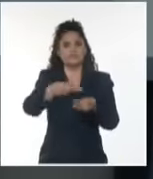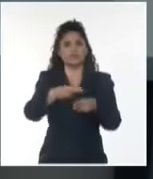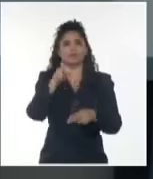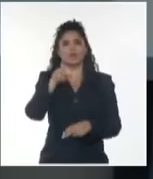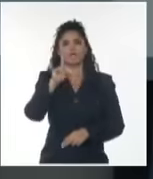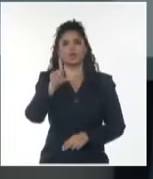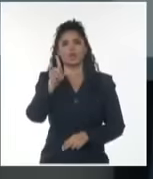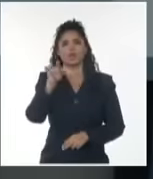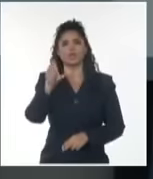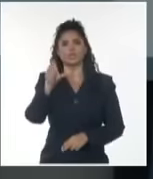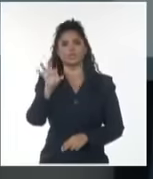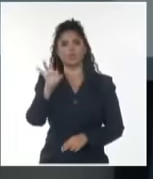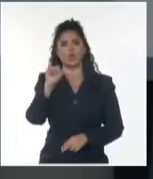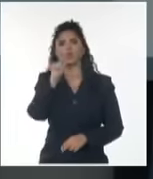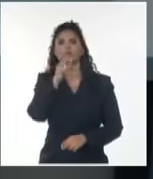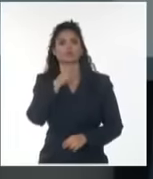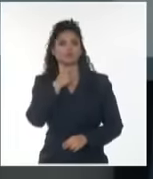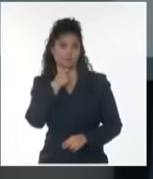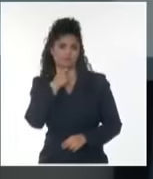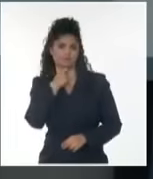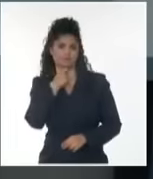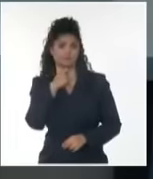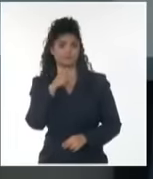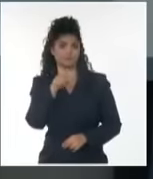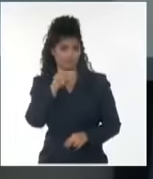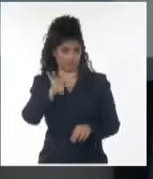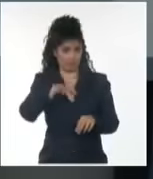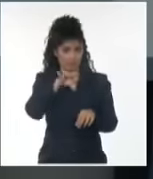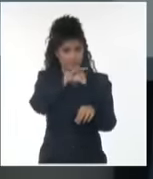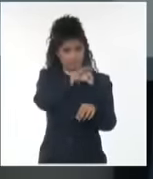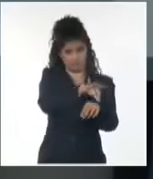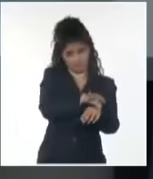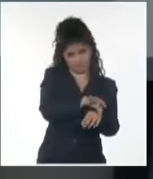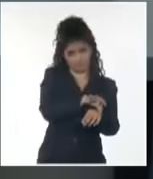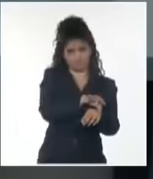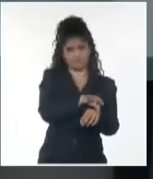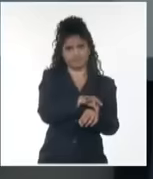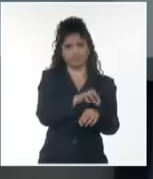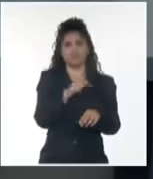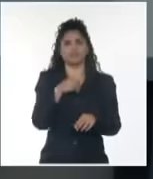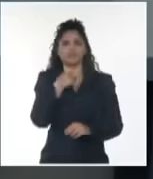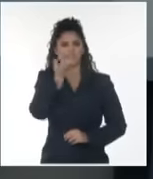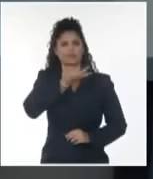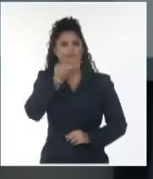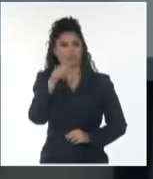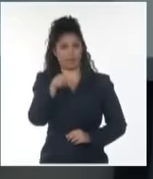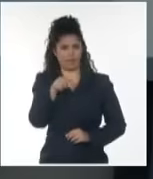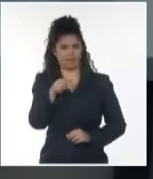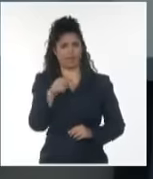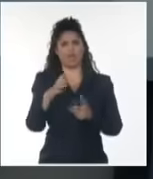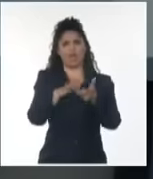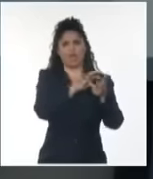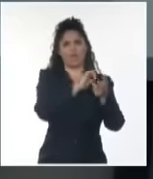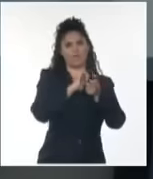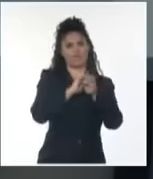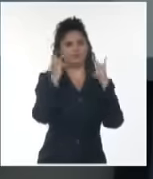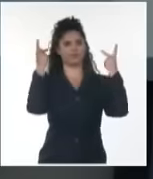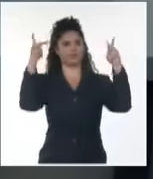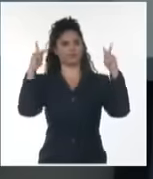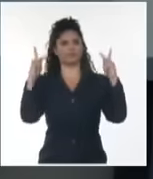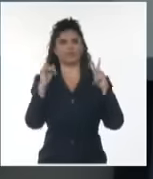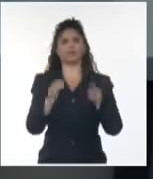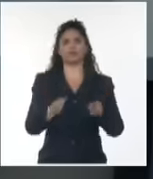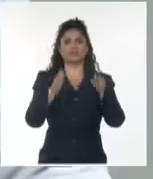es un gen culicoide paraensis, que yo precisaba ahora con los compañeros de entomología del Instituto de